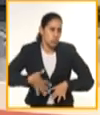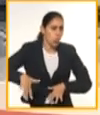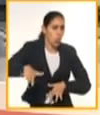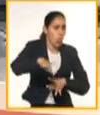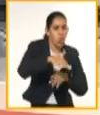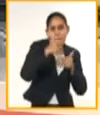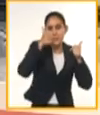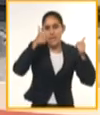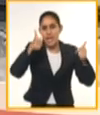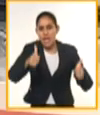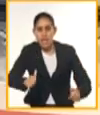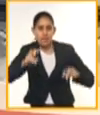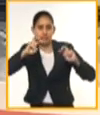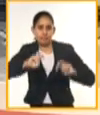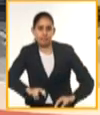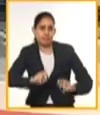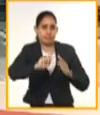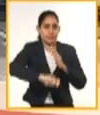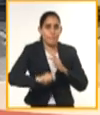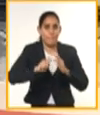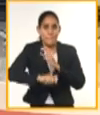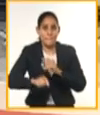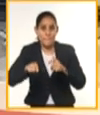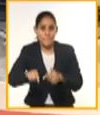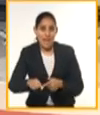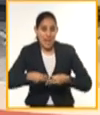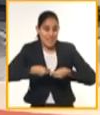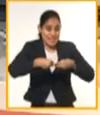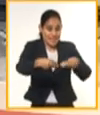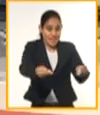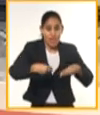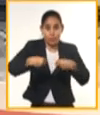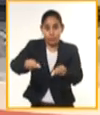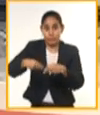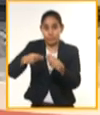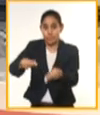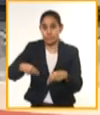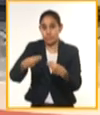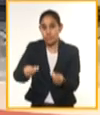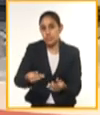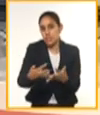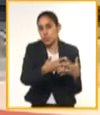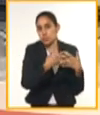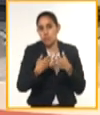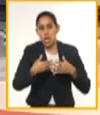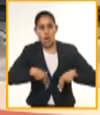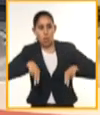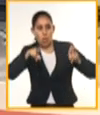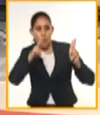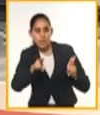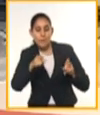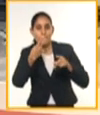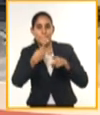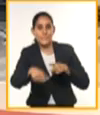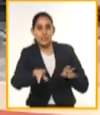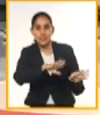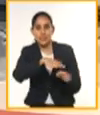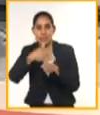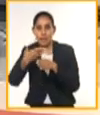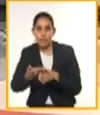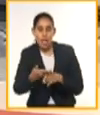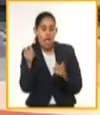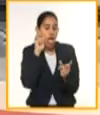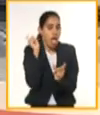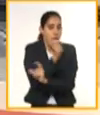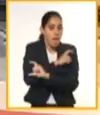firmar el famoso acuerdo de las tierras raras que le iban a regalar casi a Estados Unidos, se da esta disputa y de pronto pues unos